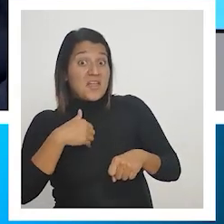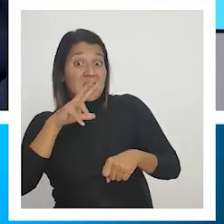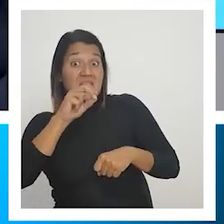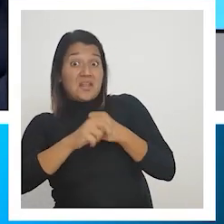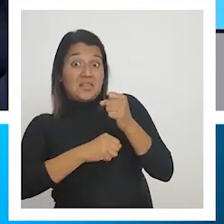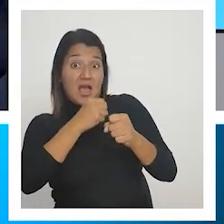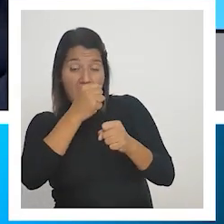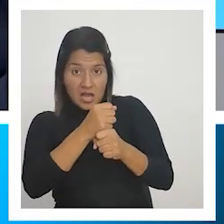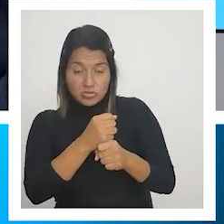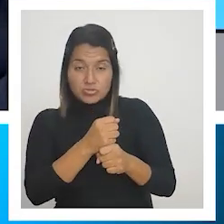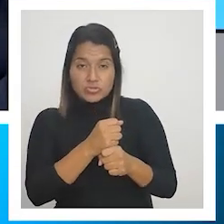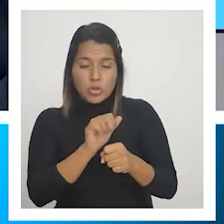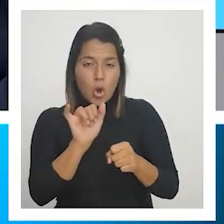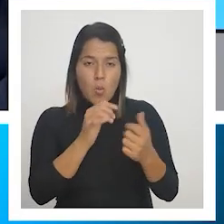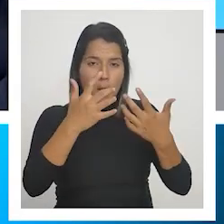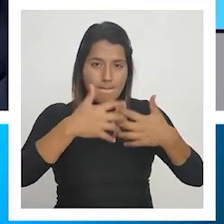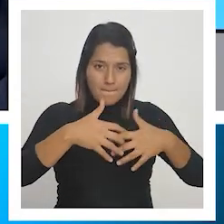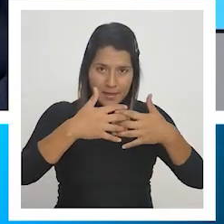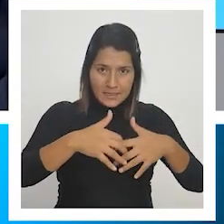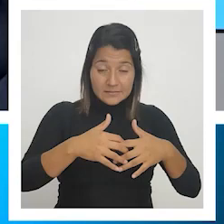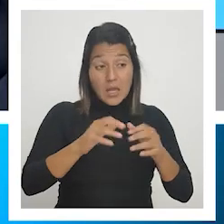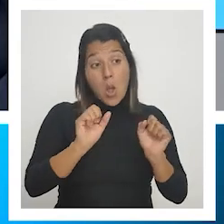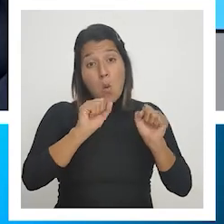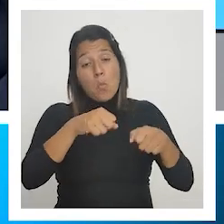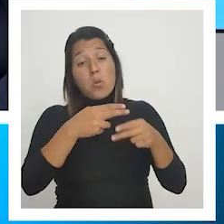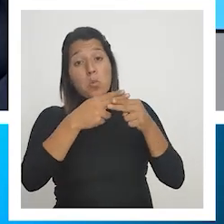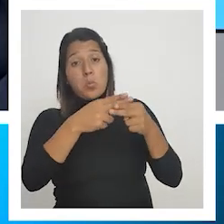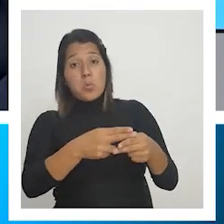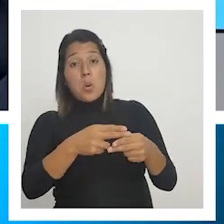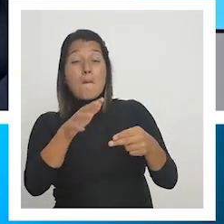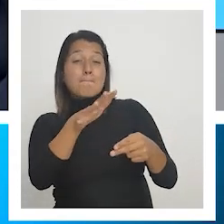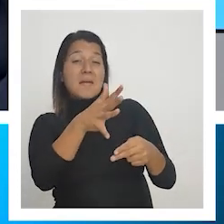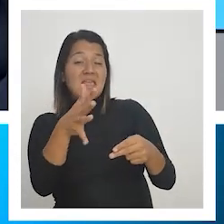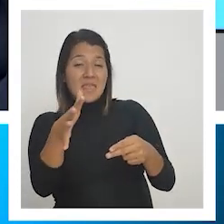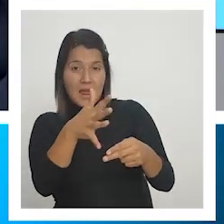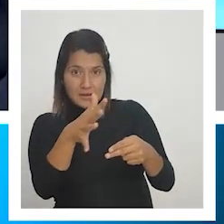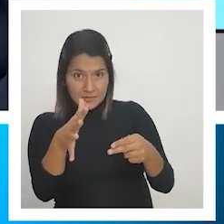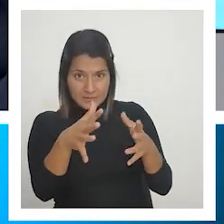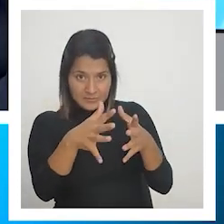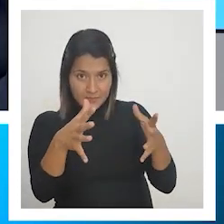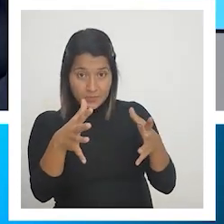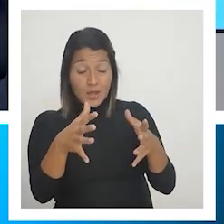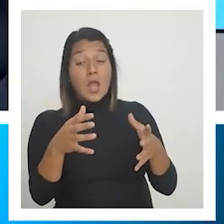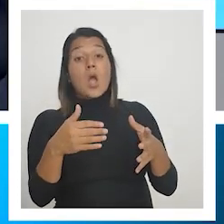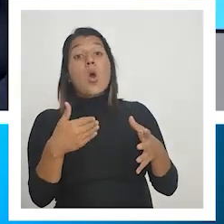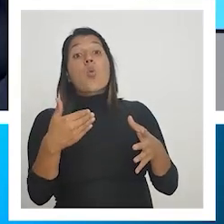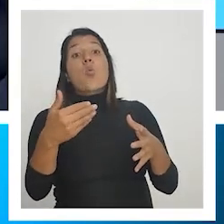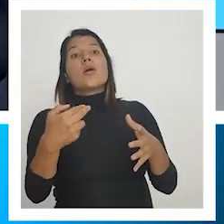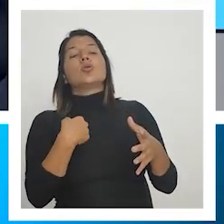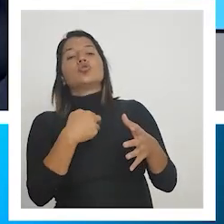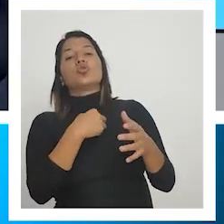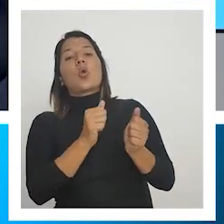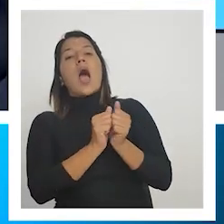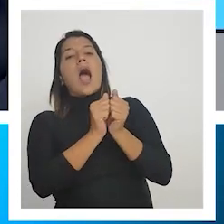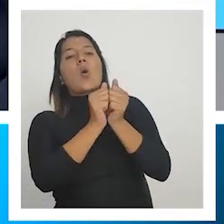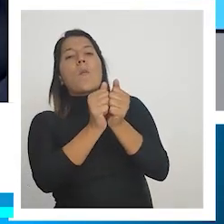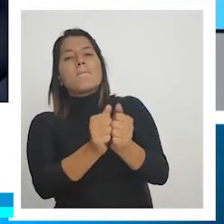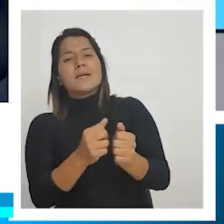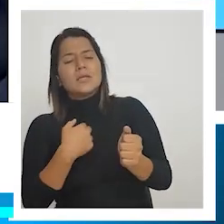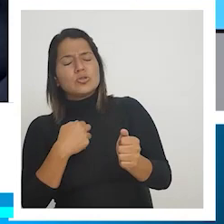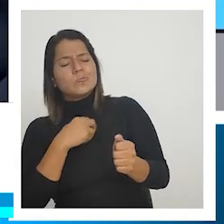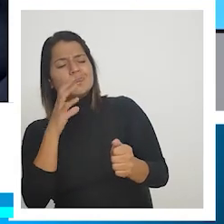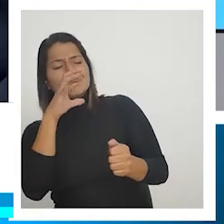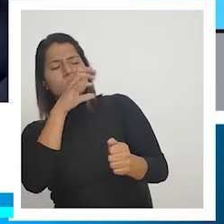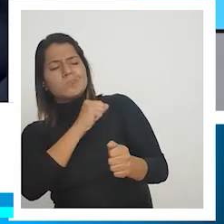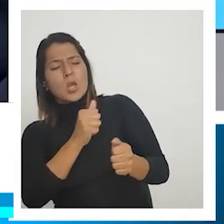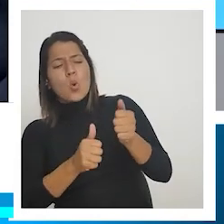estar clasificada como inclusive mediana, que nosotros a la hora de acompañarlos identificamos en qué etapa de evolución está. Y esa